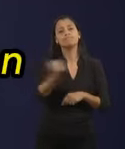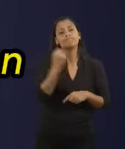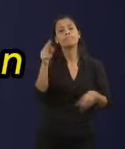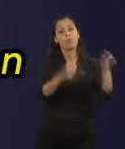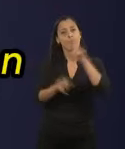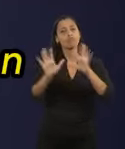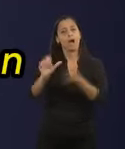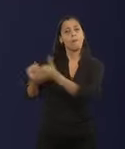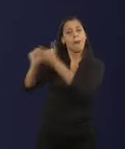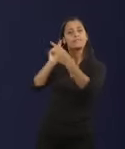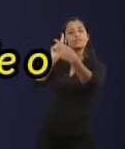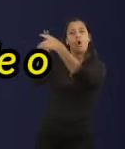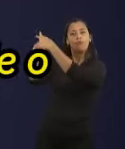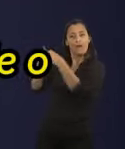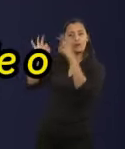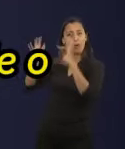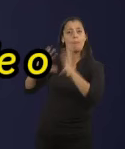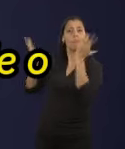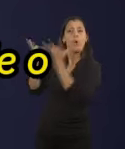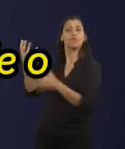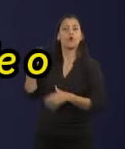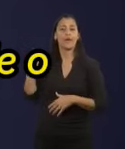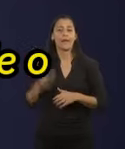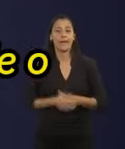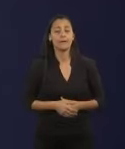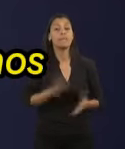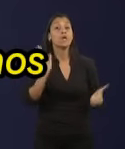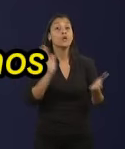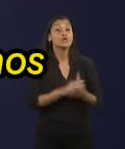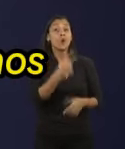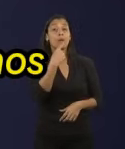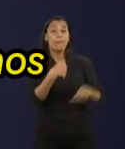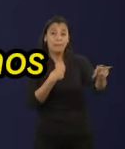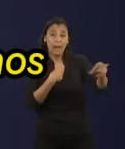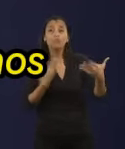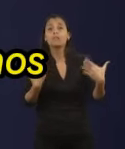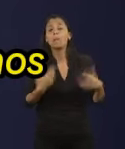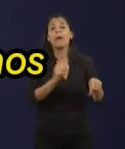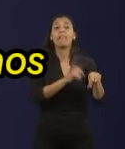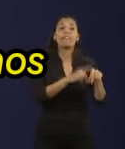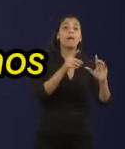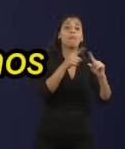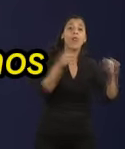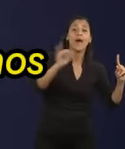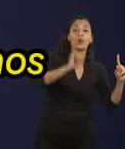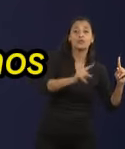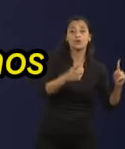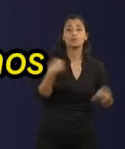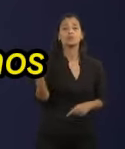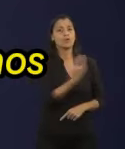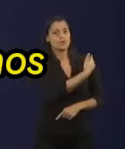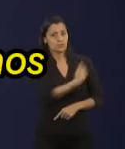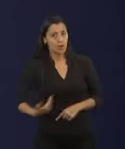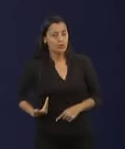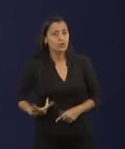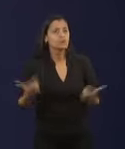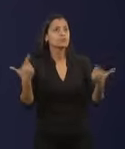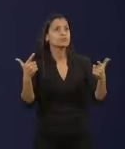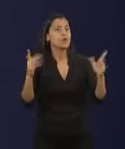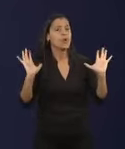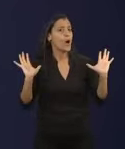al tema eh con respecto a lo de si es sostenible o no nosotros como gobierno no llevamos